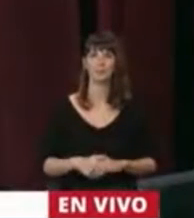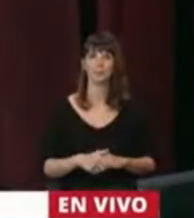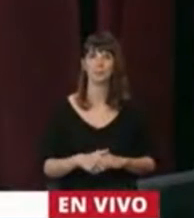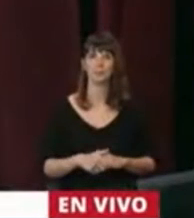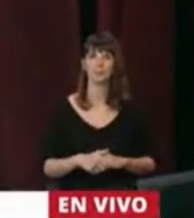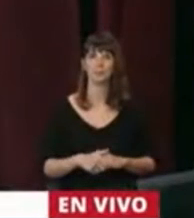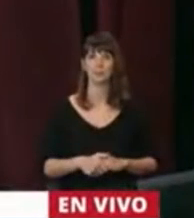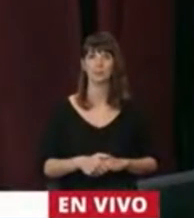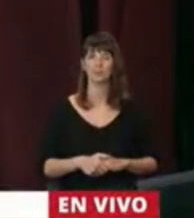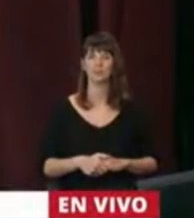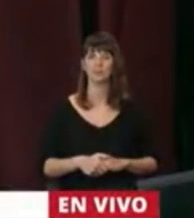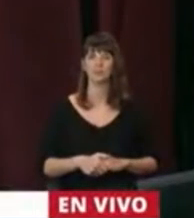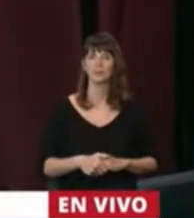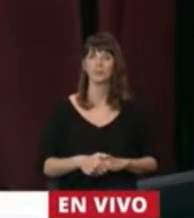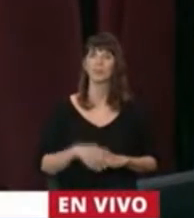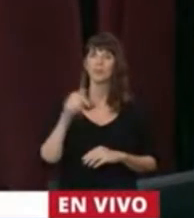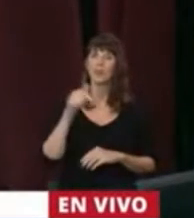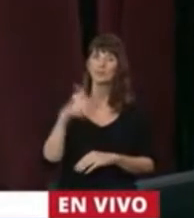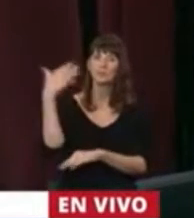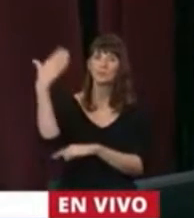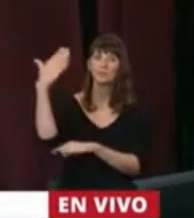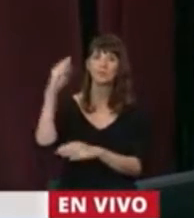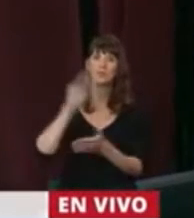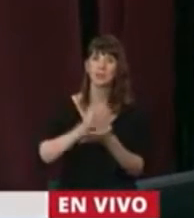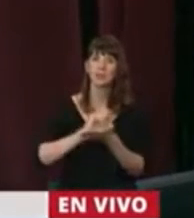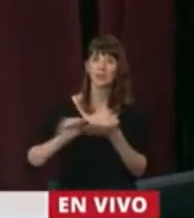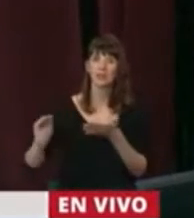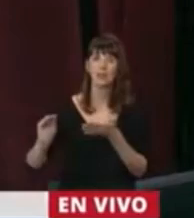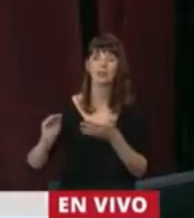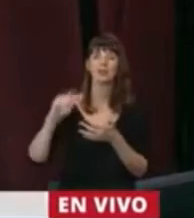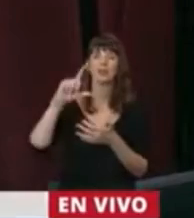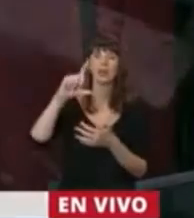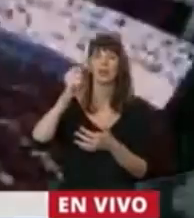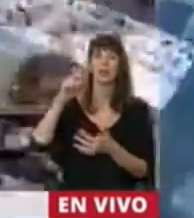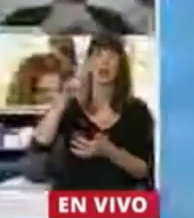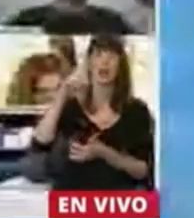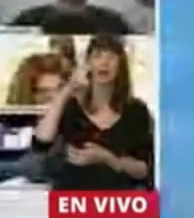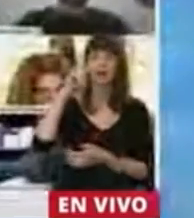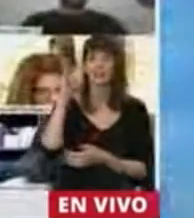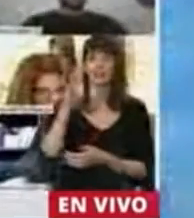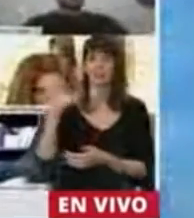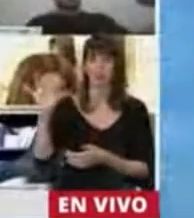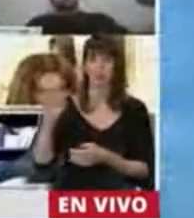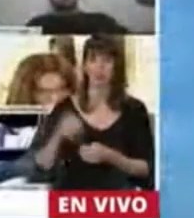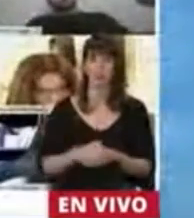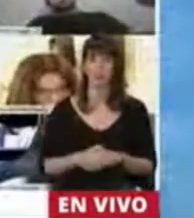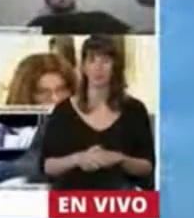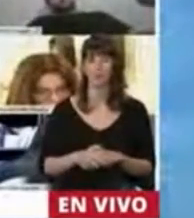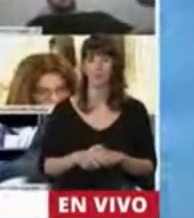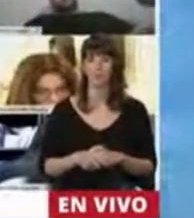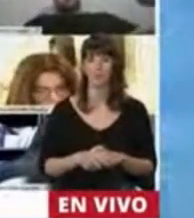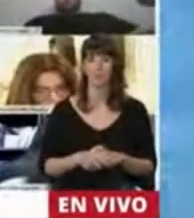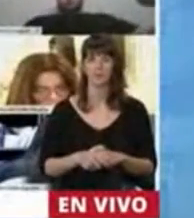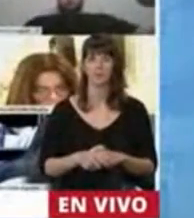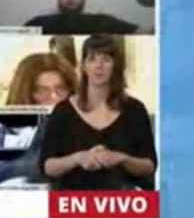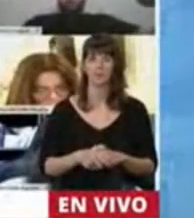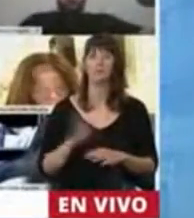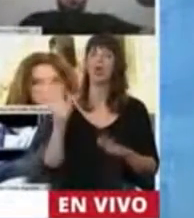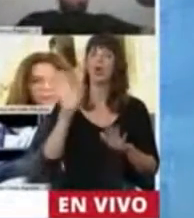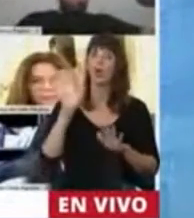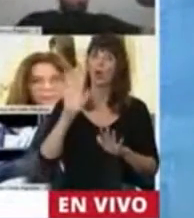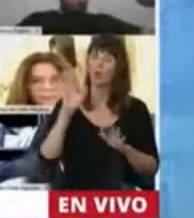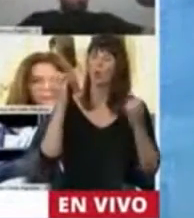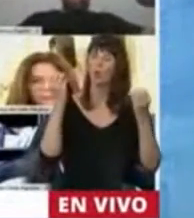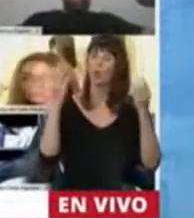el tema, a un docente tampoco se le ha preguntado quién va a poder, quién va a poner el equipamiento en este